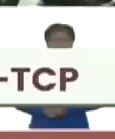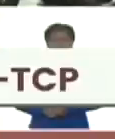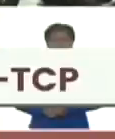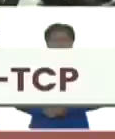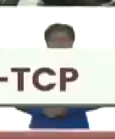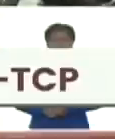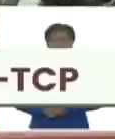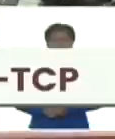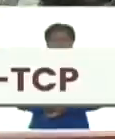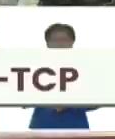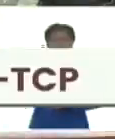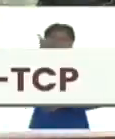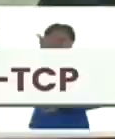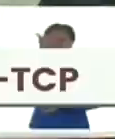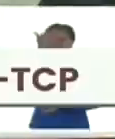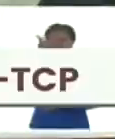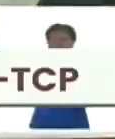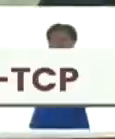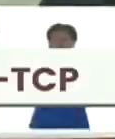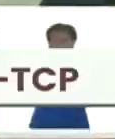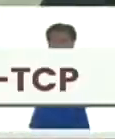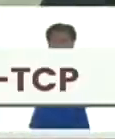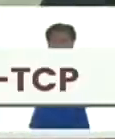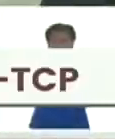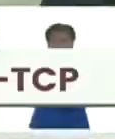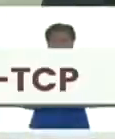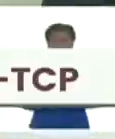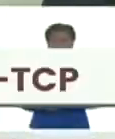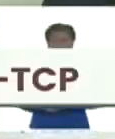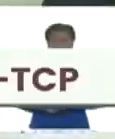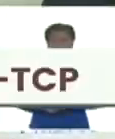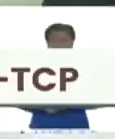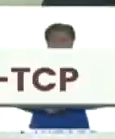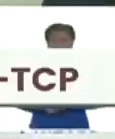Thank you, Mr. Chairman. Gracias, señor presidente.